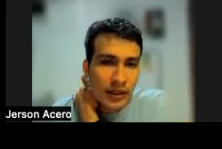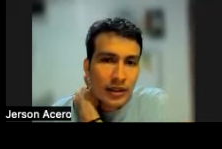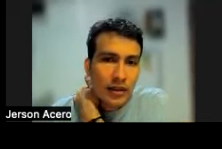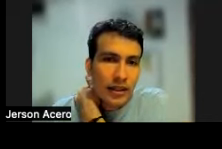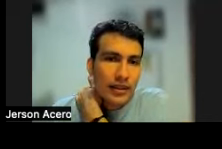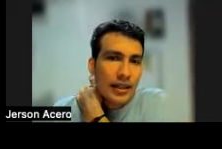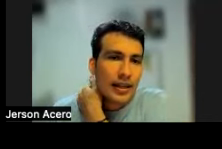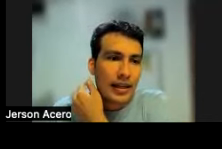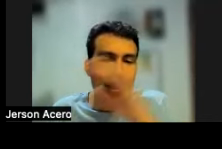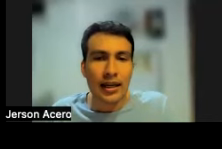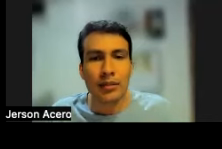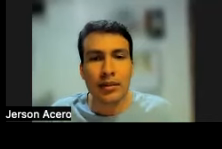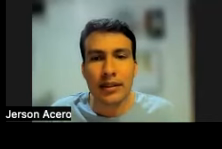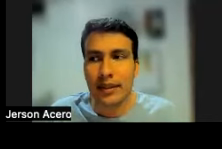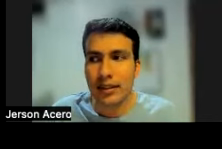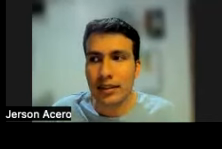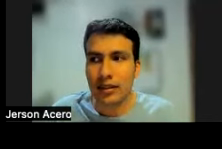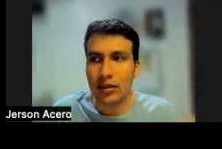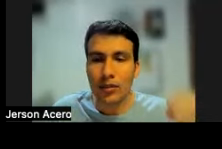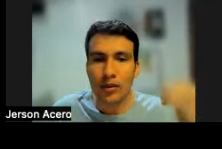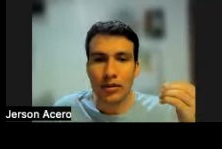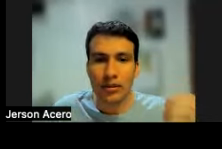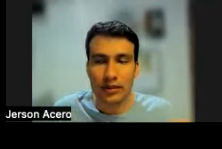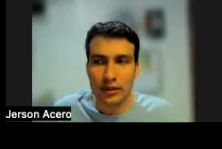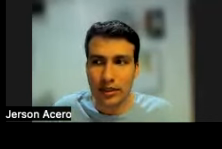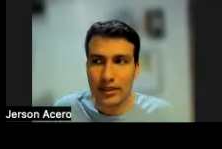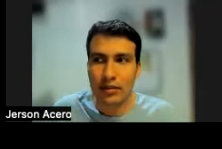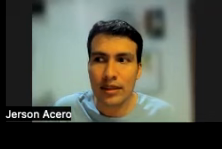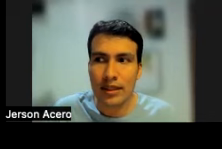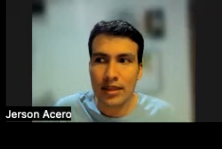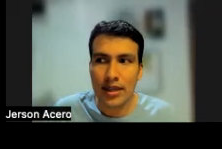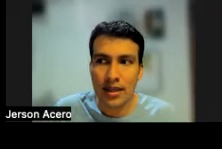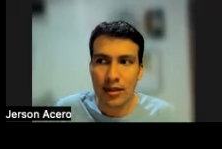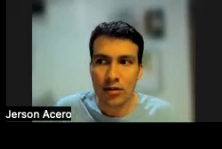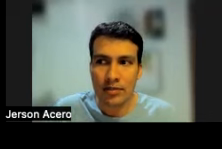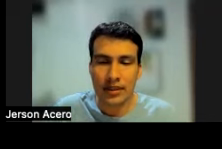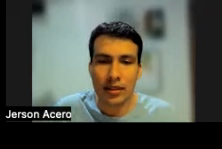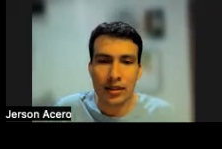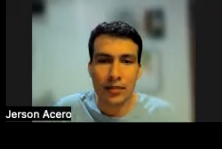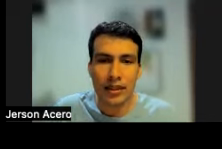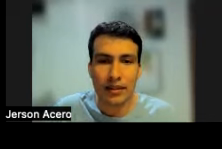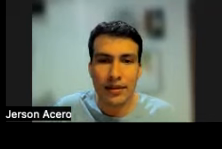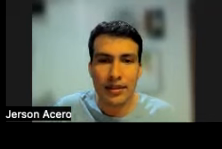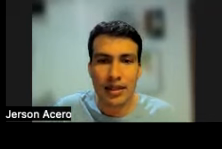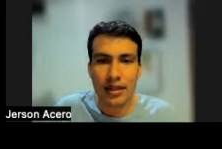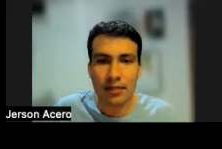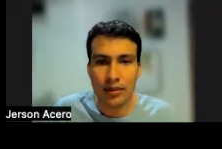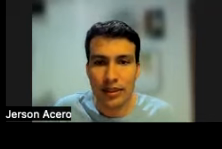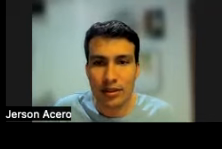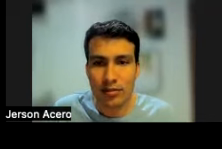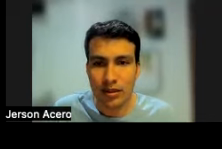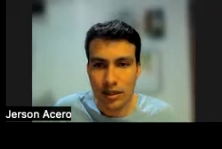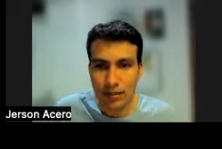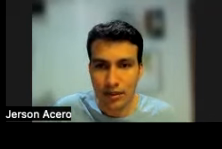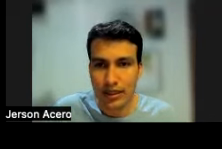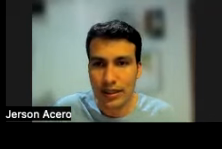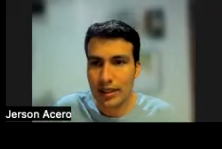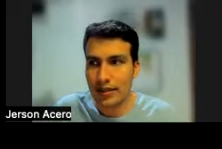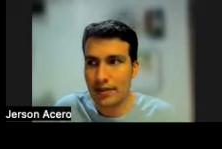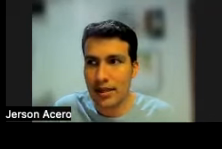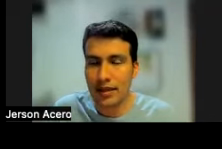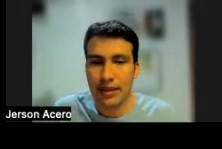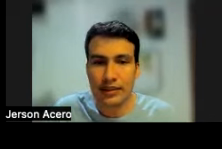¿no? Entonces, acá acabamos de ver cómo se utiliza una estrategia que los investigadores denominan enfatizar el poder, la superioridad